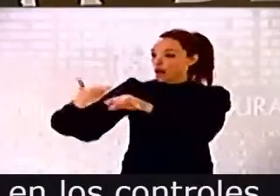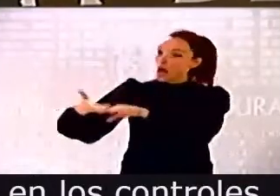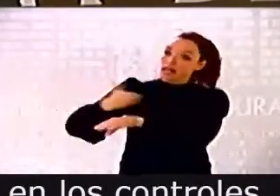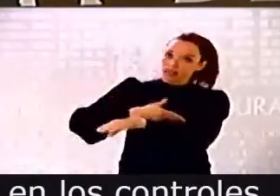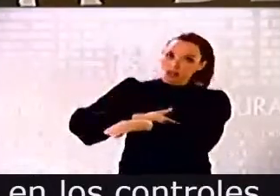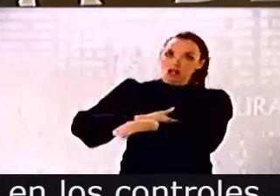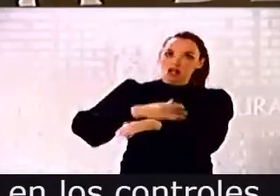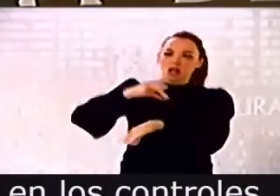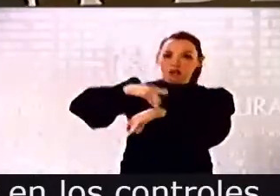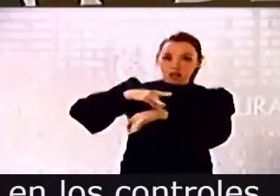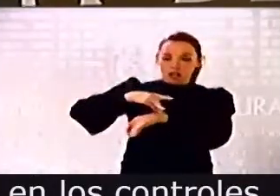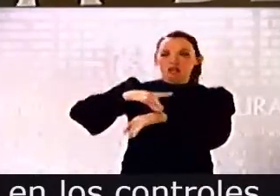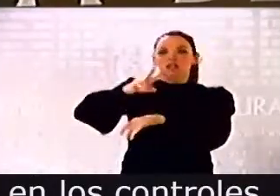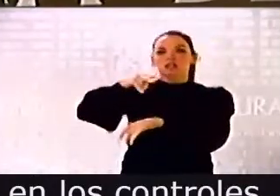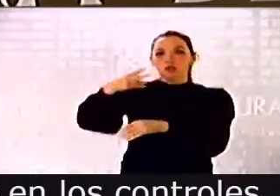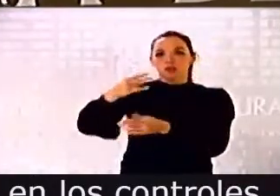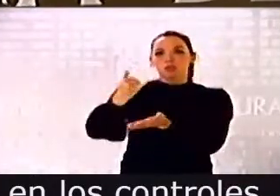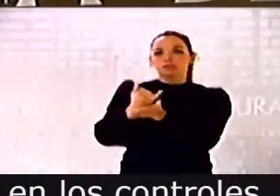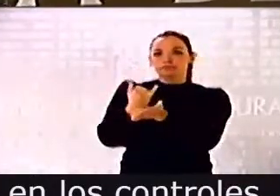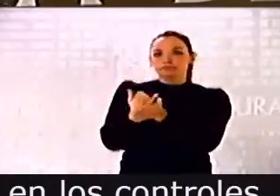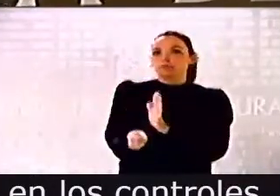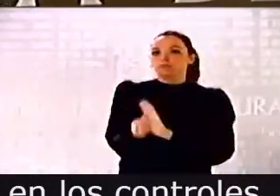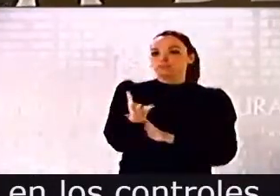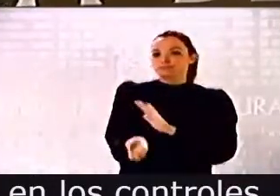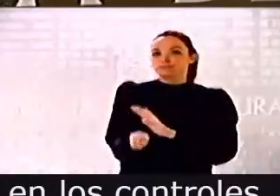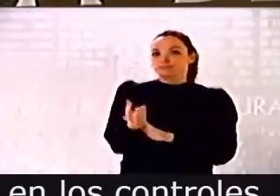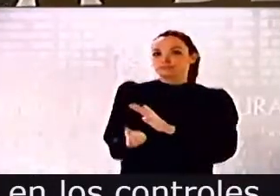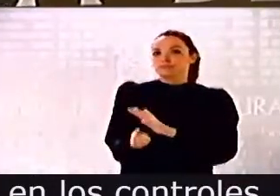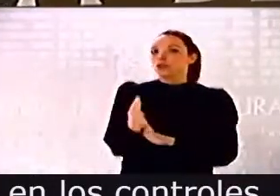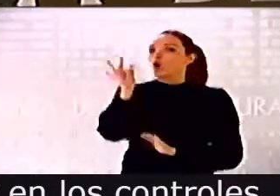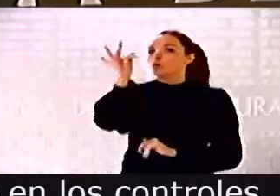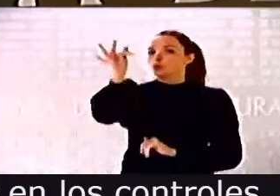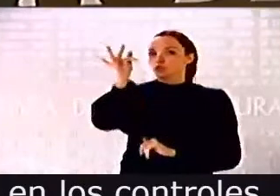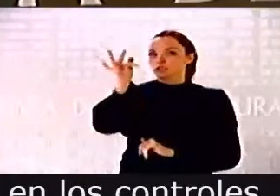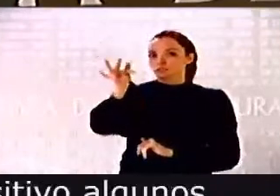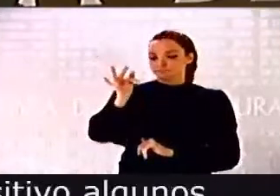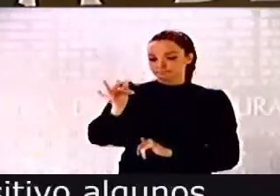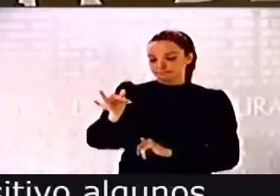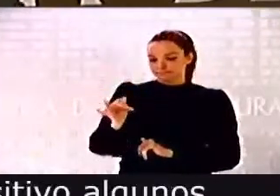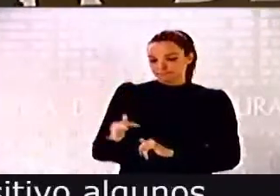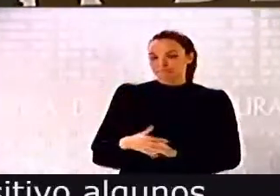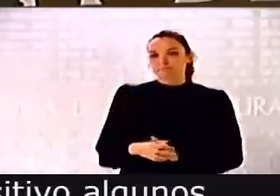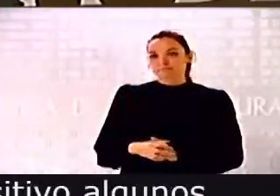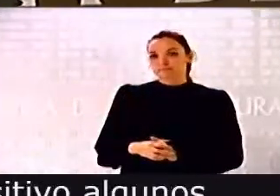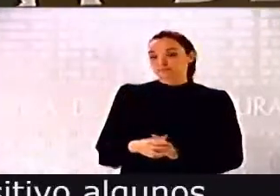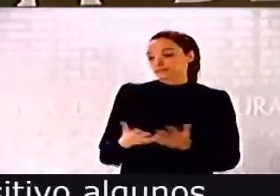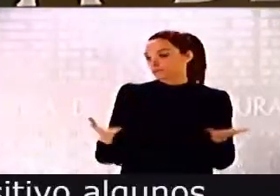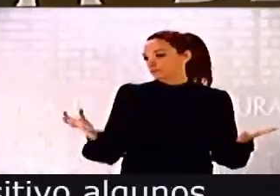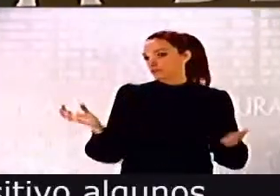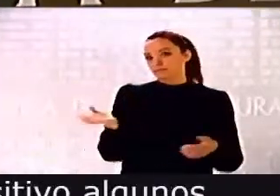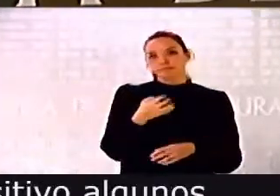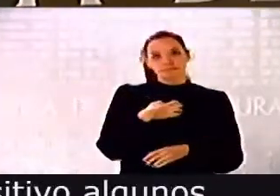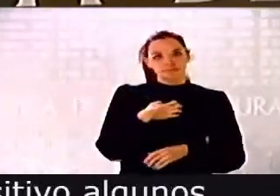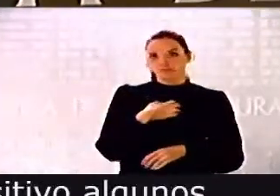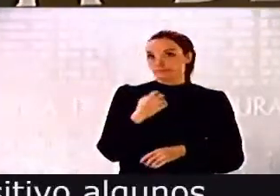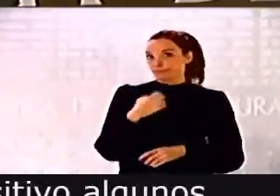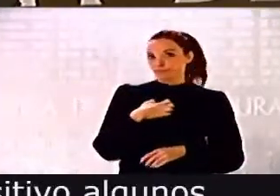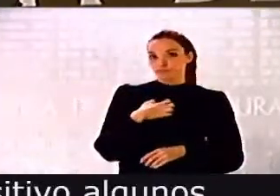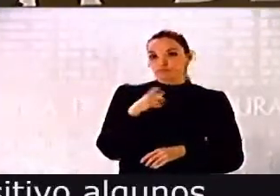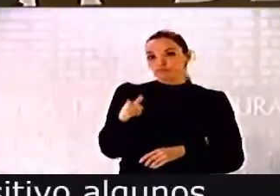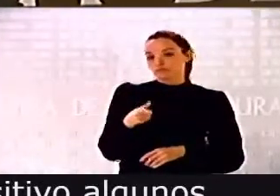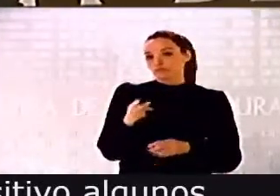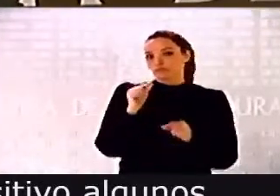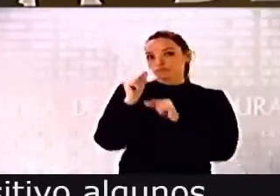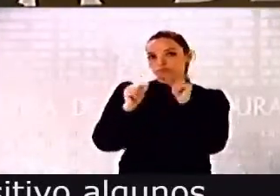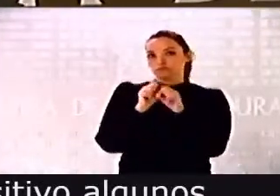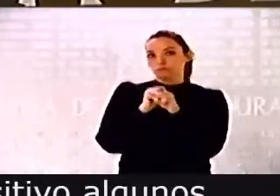dar positivo algunos de los pacientes que estaban pendientes de intervenciones quirúrgicas y no podemos fomentar la